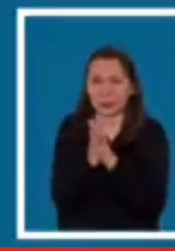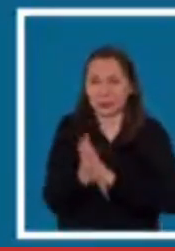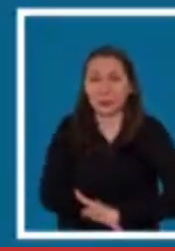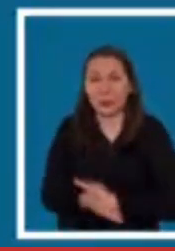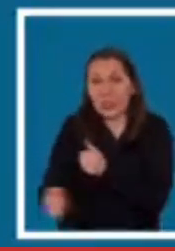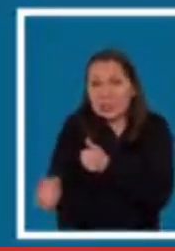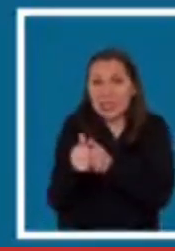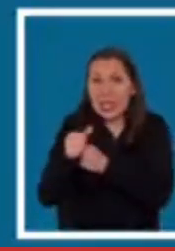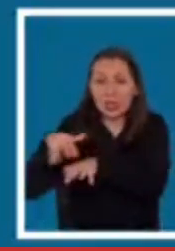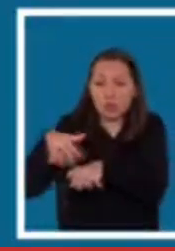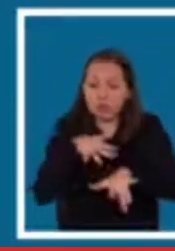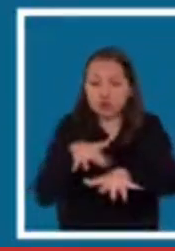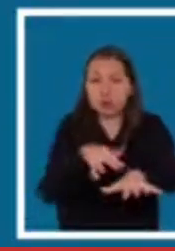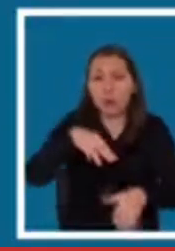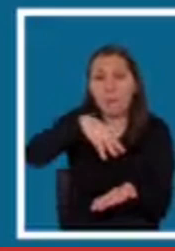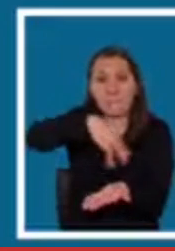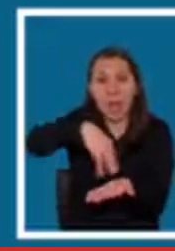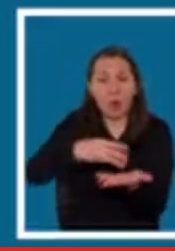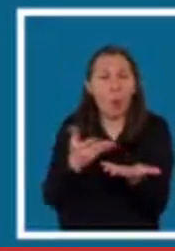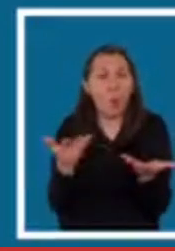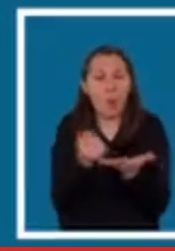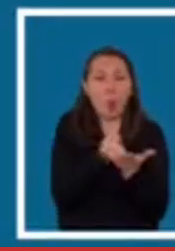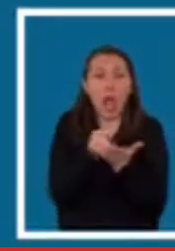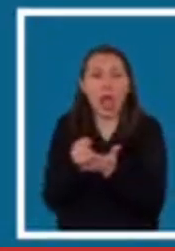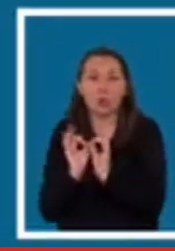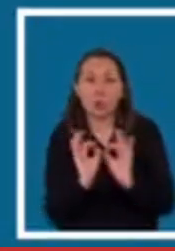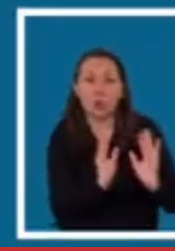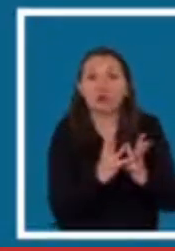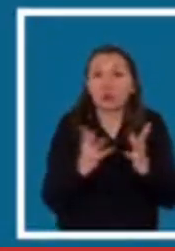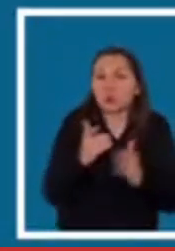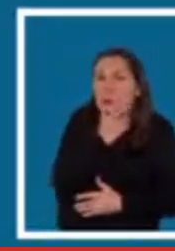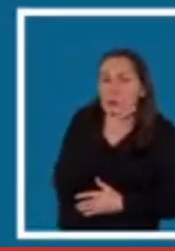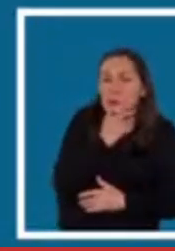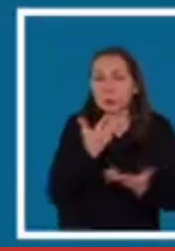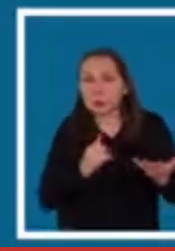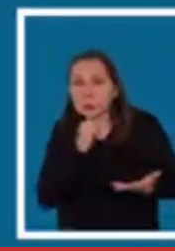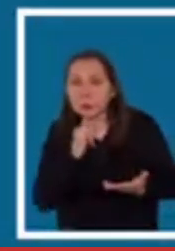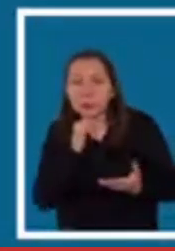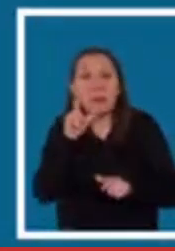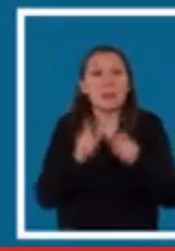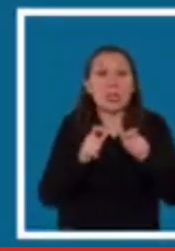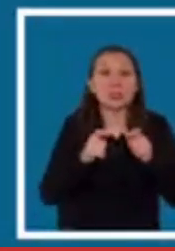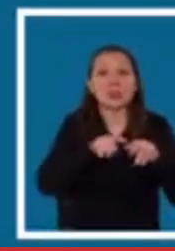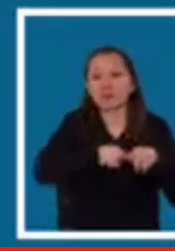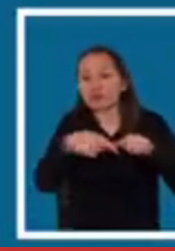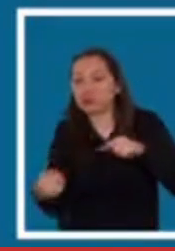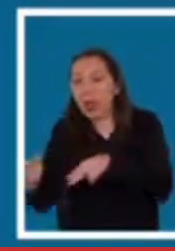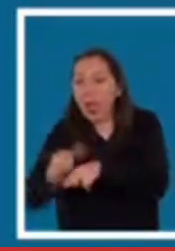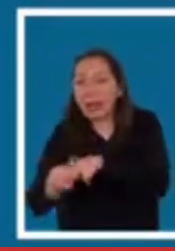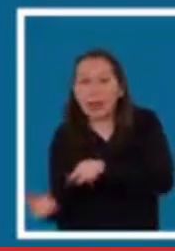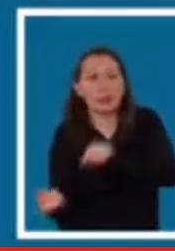que bordean el Río maule La pregunta es cómo se van a canalizar las ayudas hay muchas dudas las personas por ejemplo que son sub arrendatarios